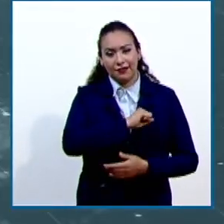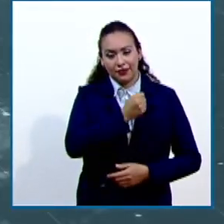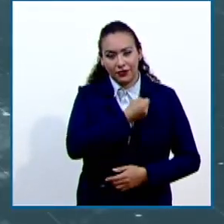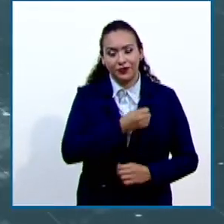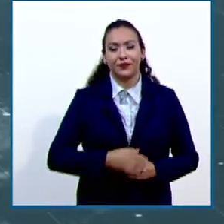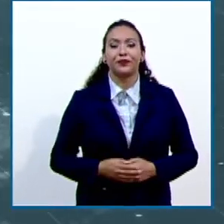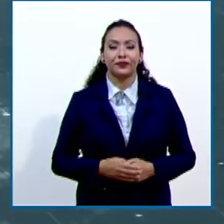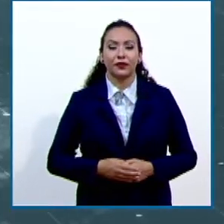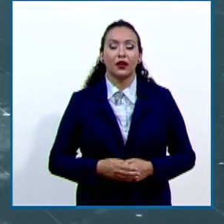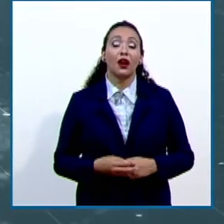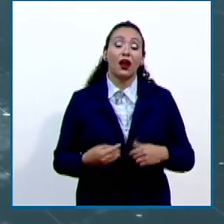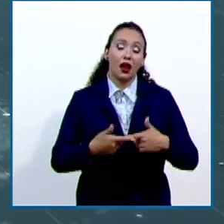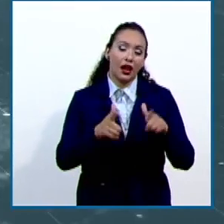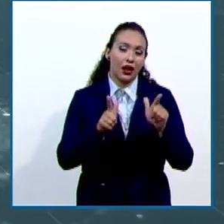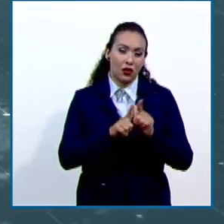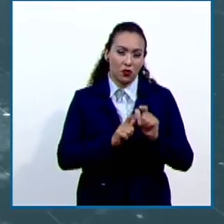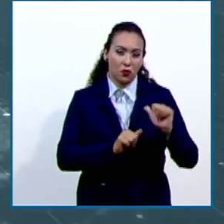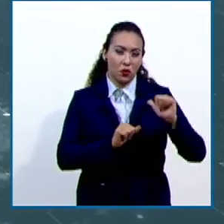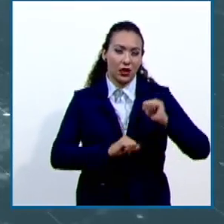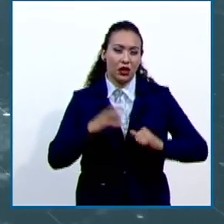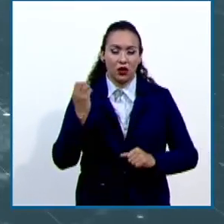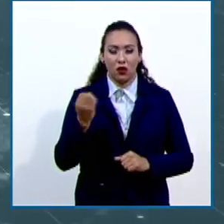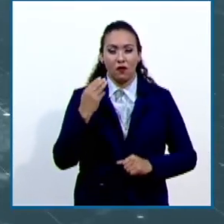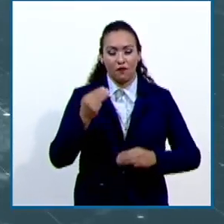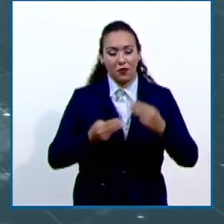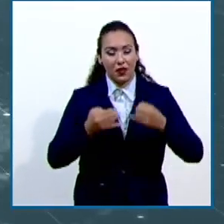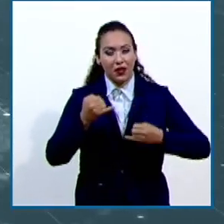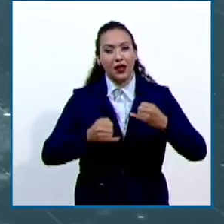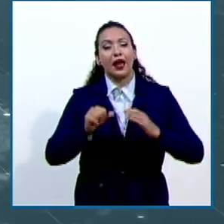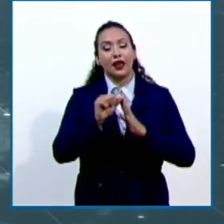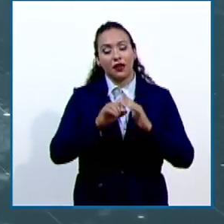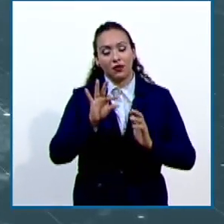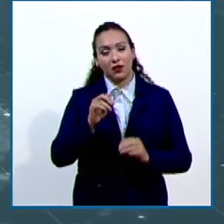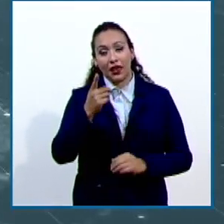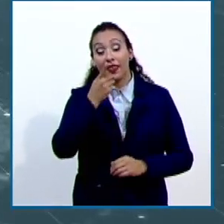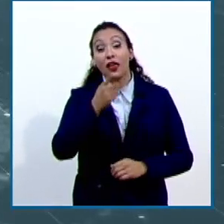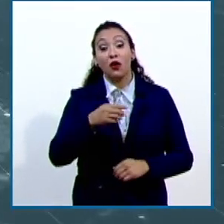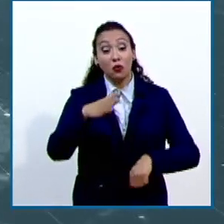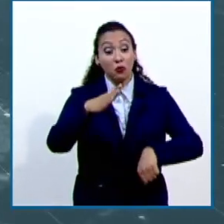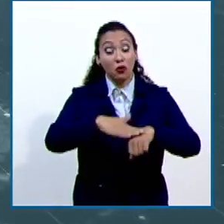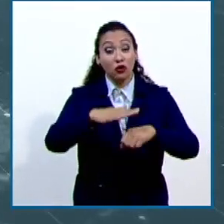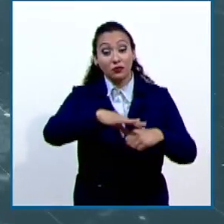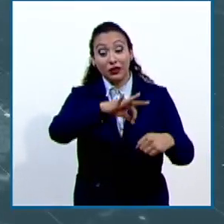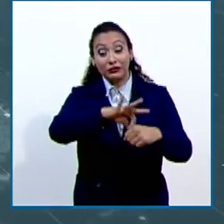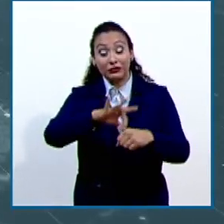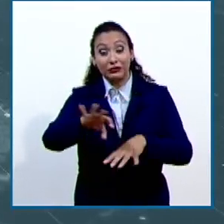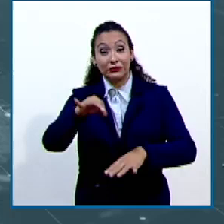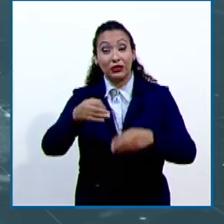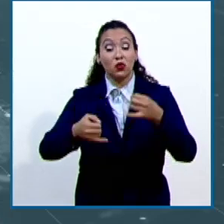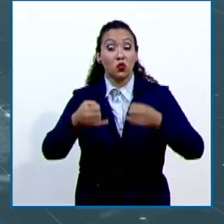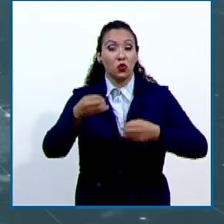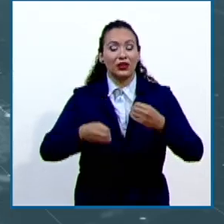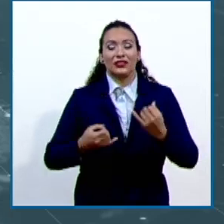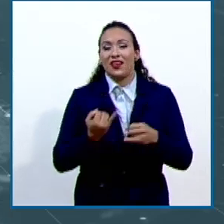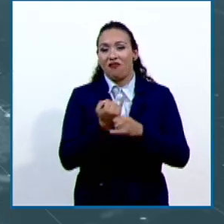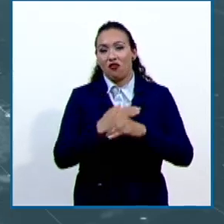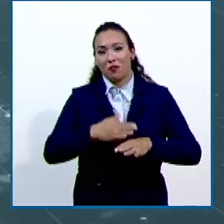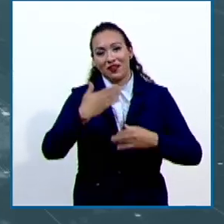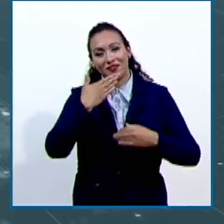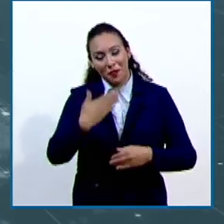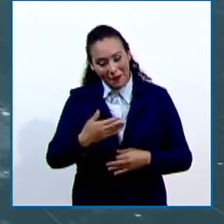El colectivo Artículo 41 advirtió que la próxima elección judicial se dará en un clima de desinformación y